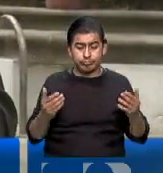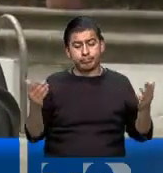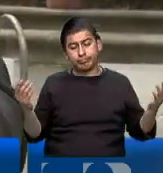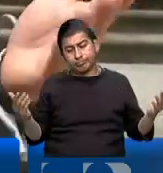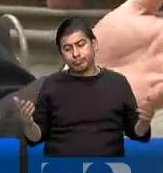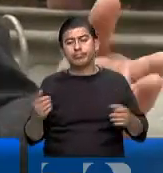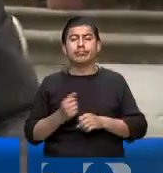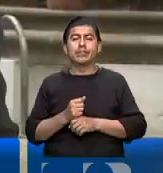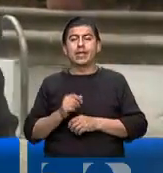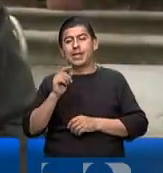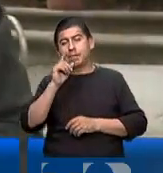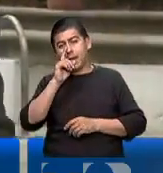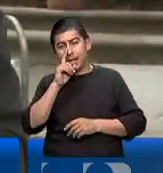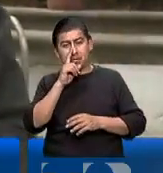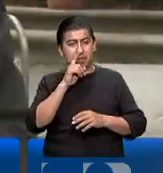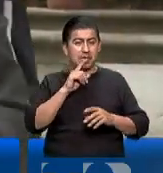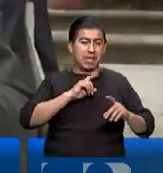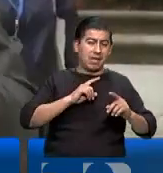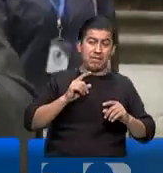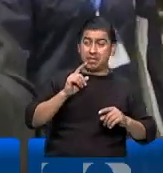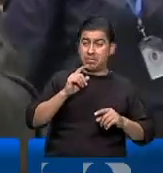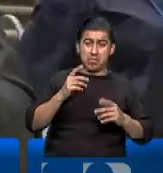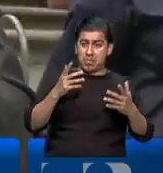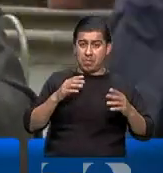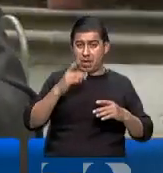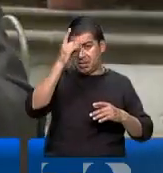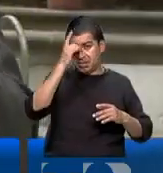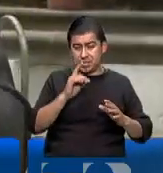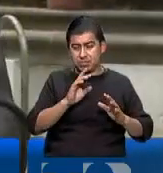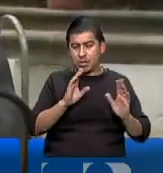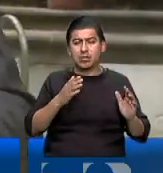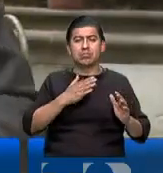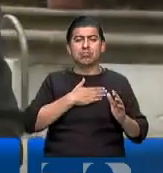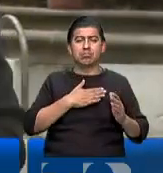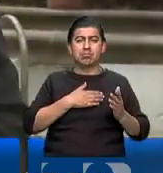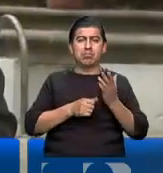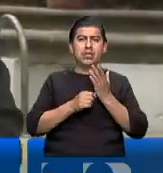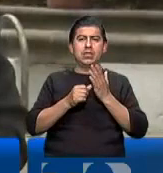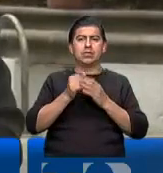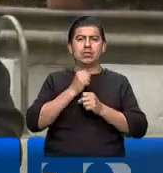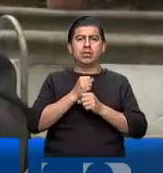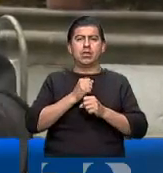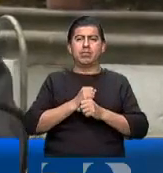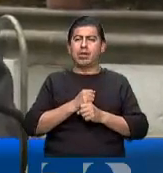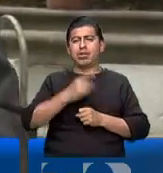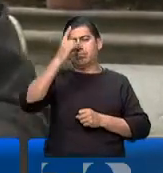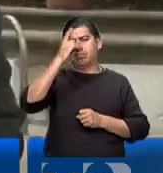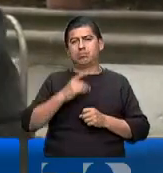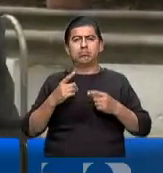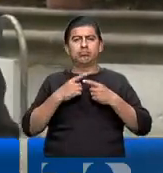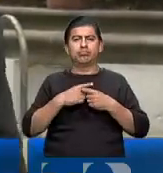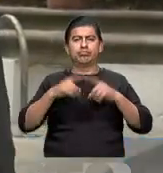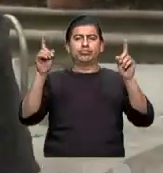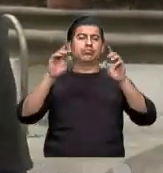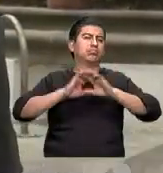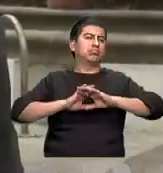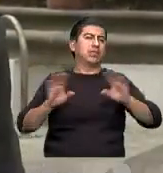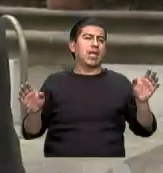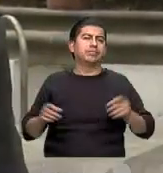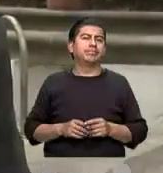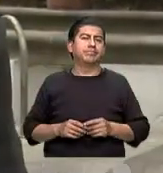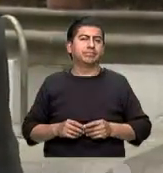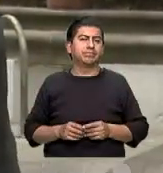empleadores será el ministro de trabajo el que tomen la decisión final respecto del incremento del salario